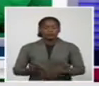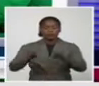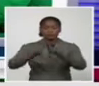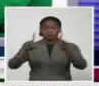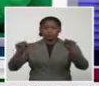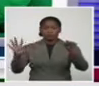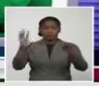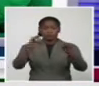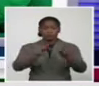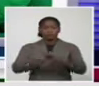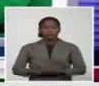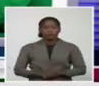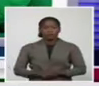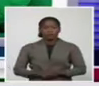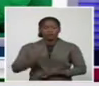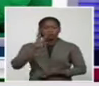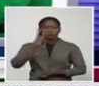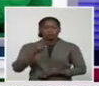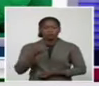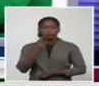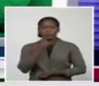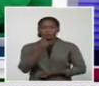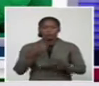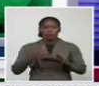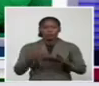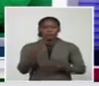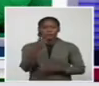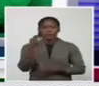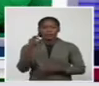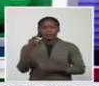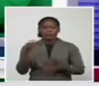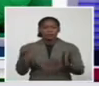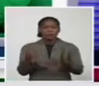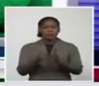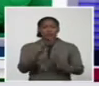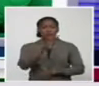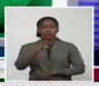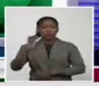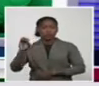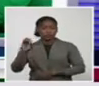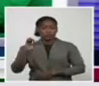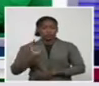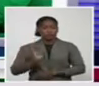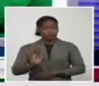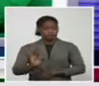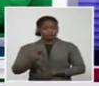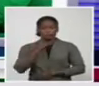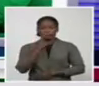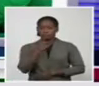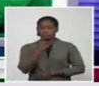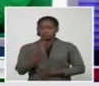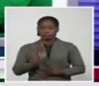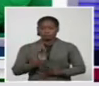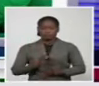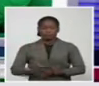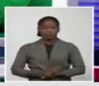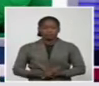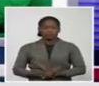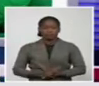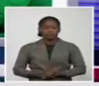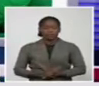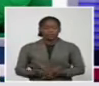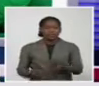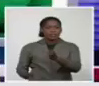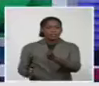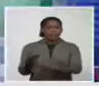20.421 muestras, nuevamente una cifra superior a los 20.000. Y lamentablemente se